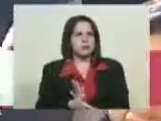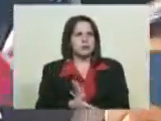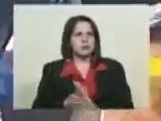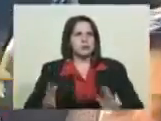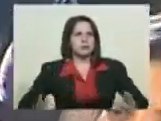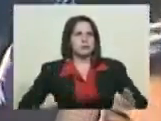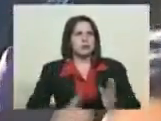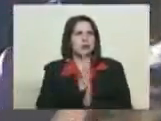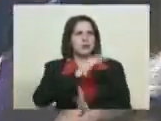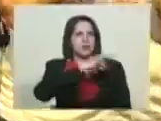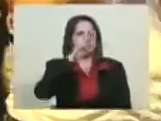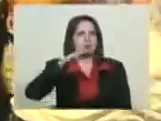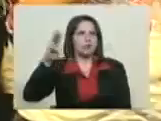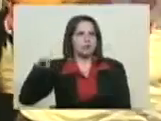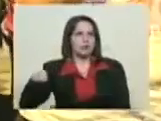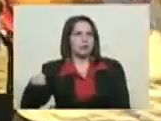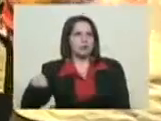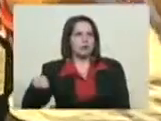los Morros,